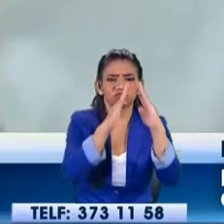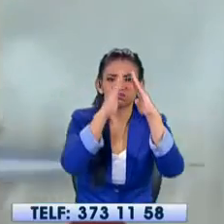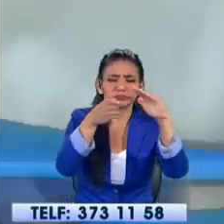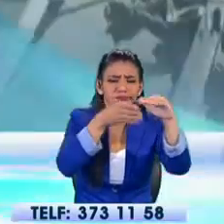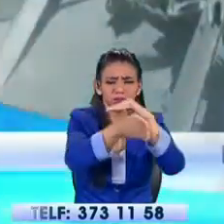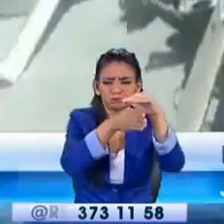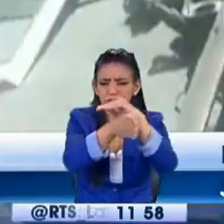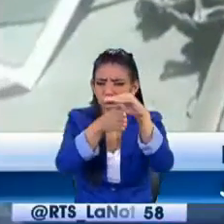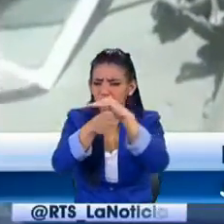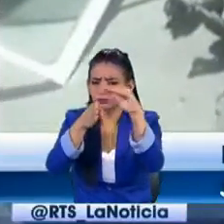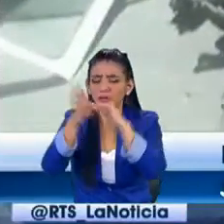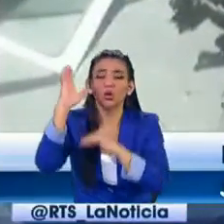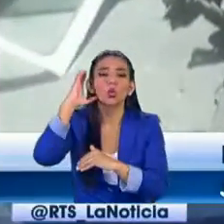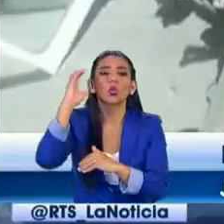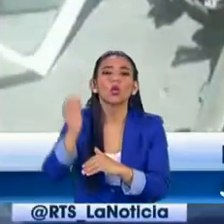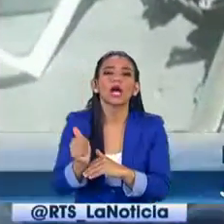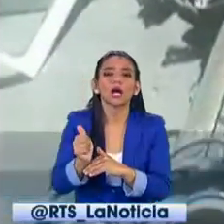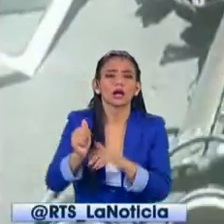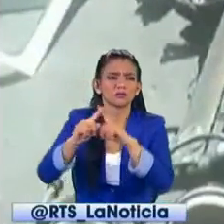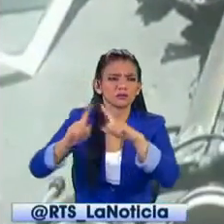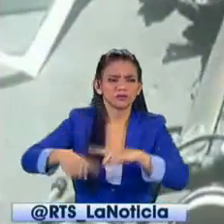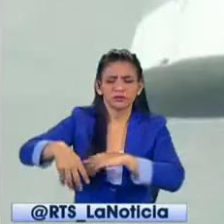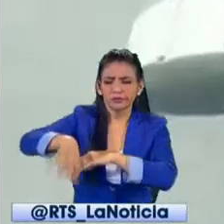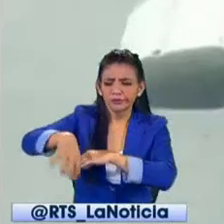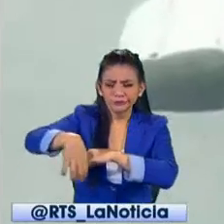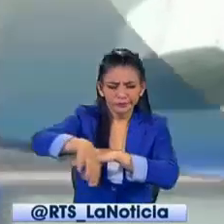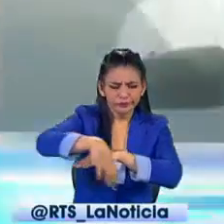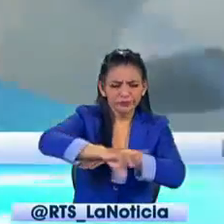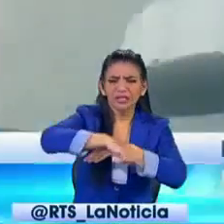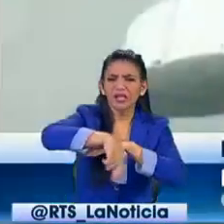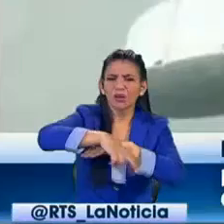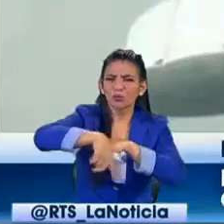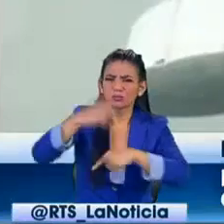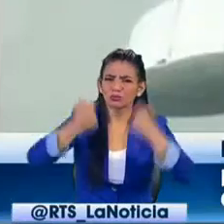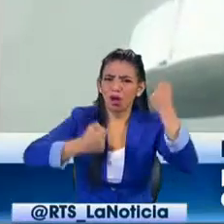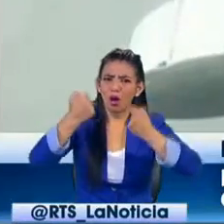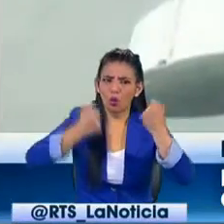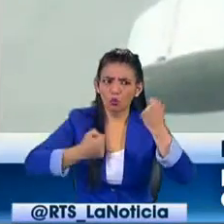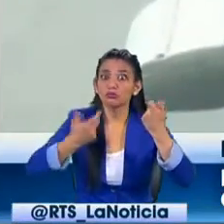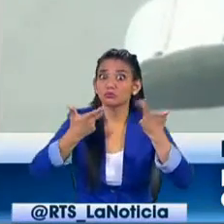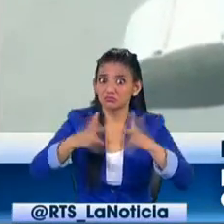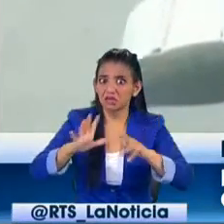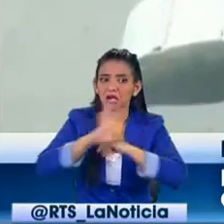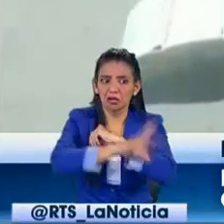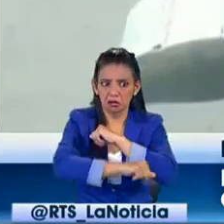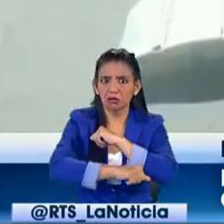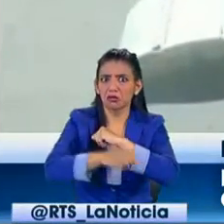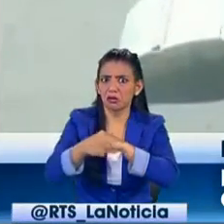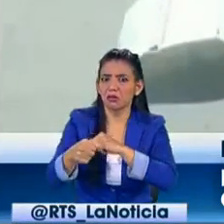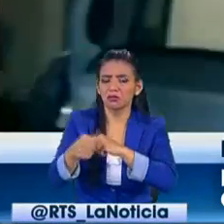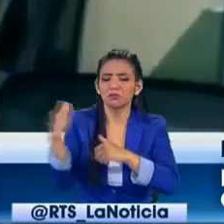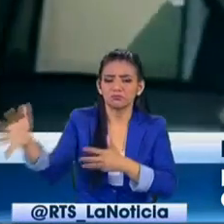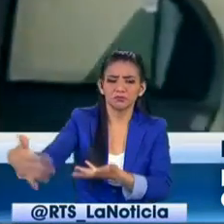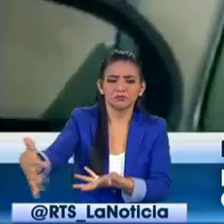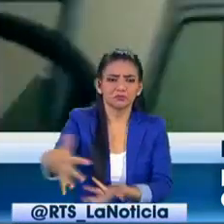manera específica. Cientos de piezas de vehículos y carros reportados como robados fueron encontrados en los lugares visitados por la